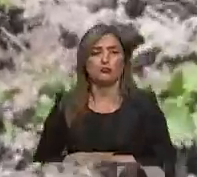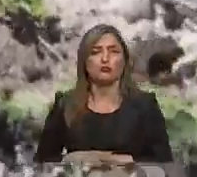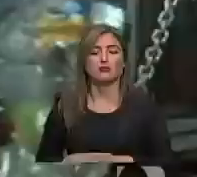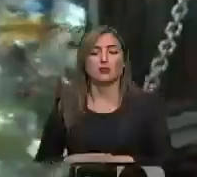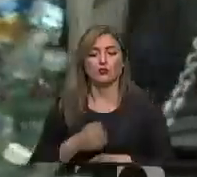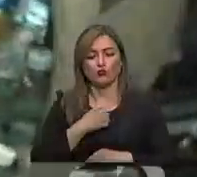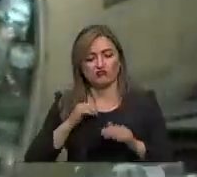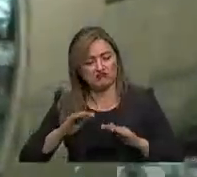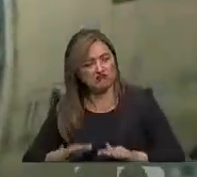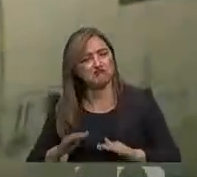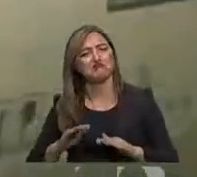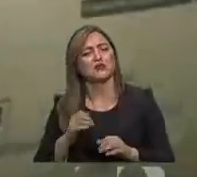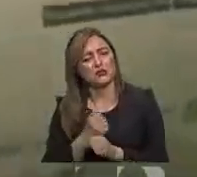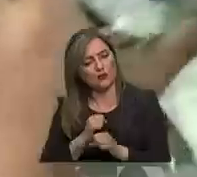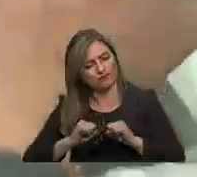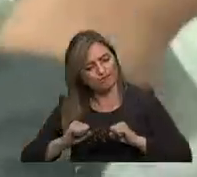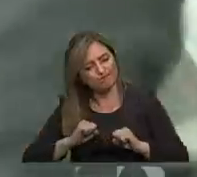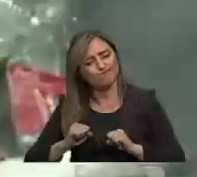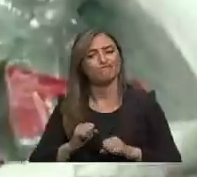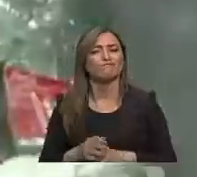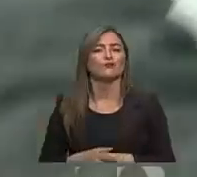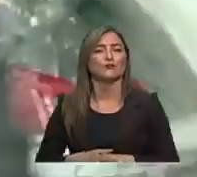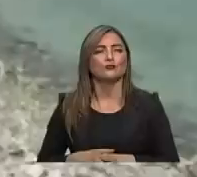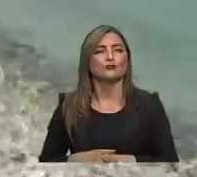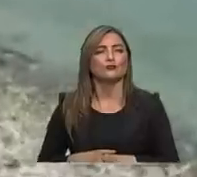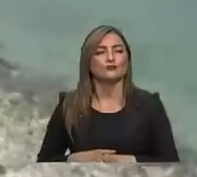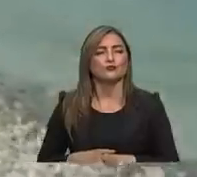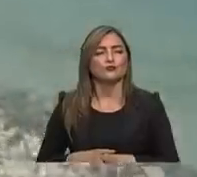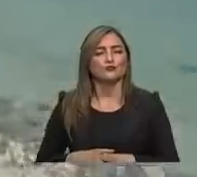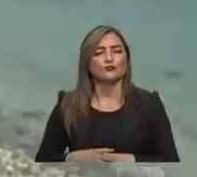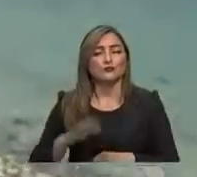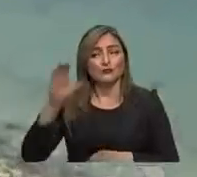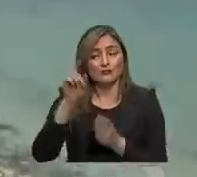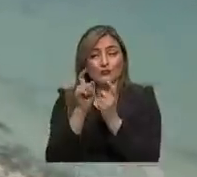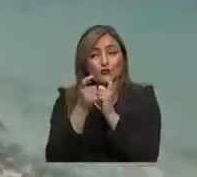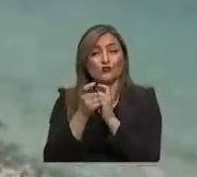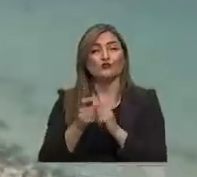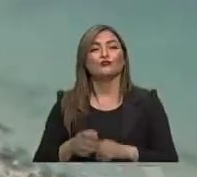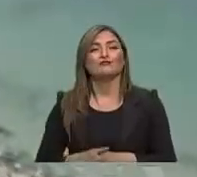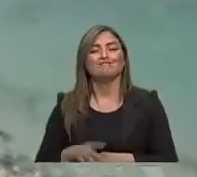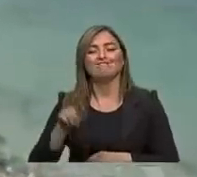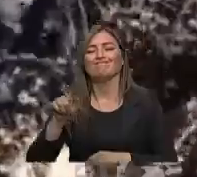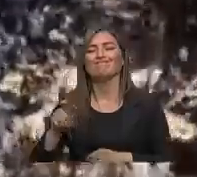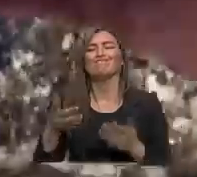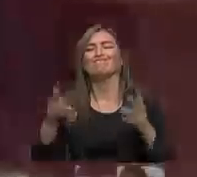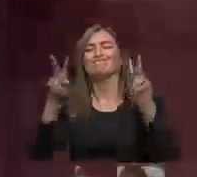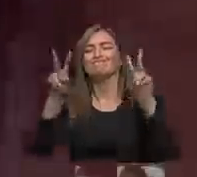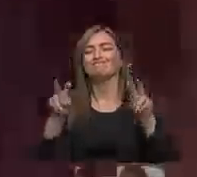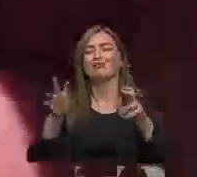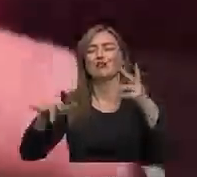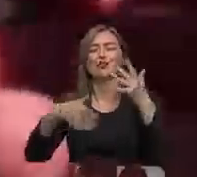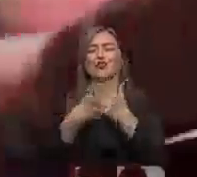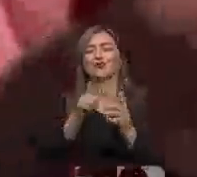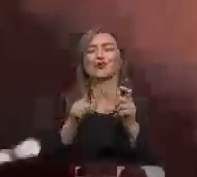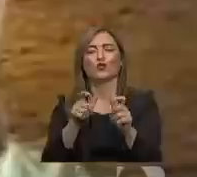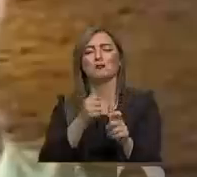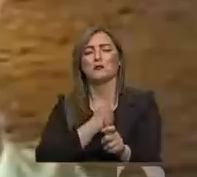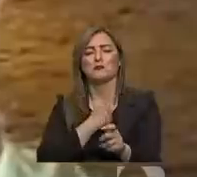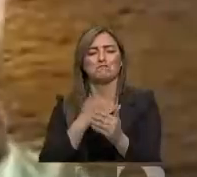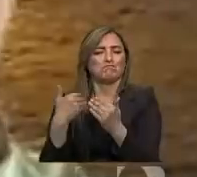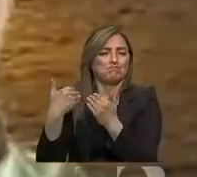desde donde estemos y con lo que podamos. El tema de cambio climático debe ser un tema de todas las